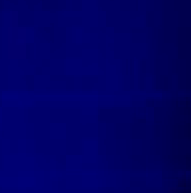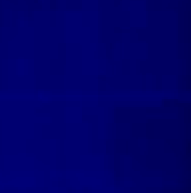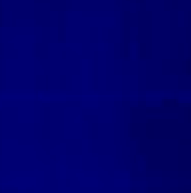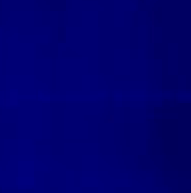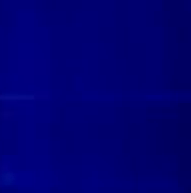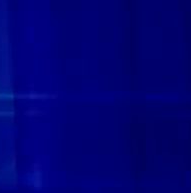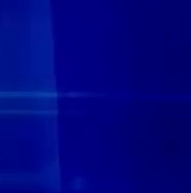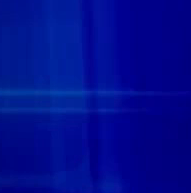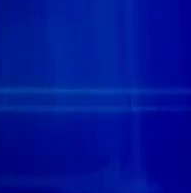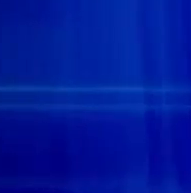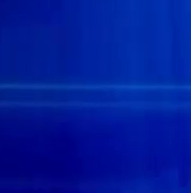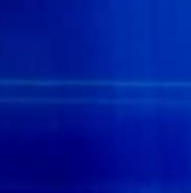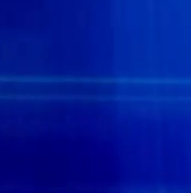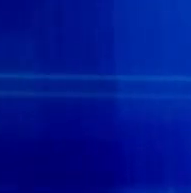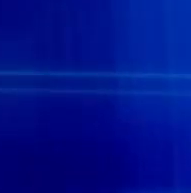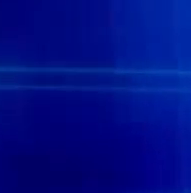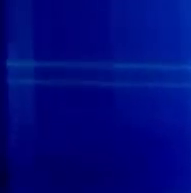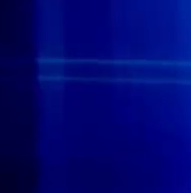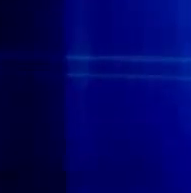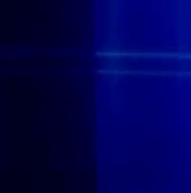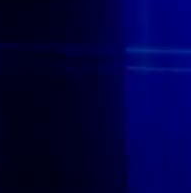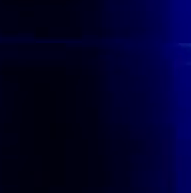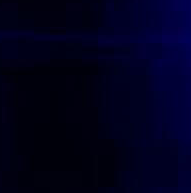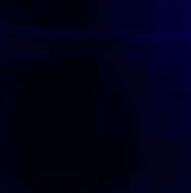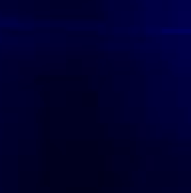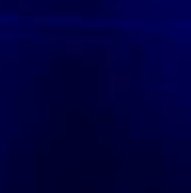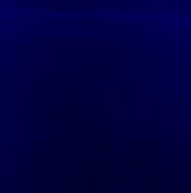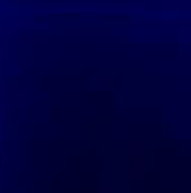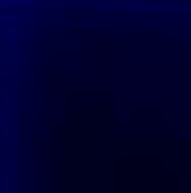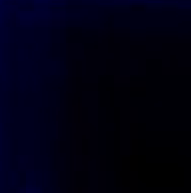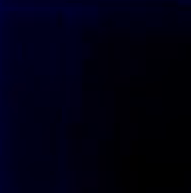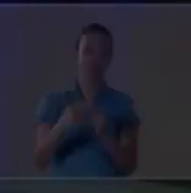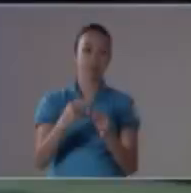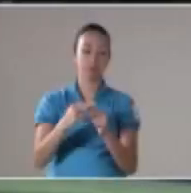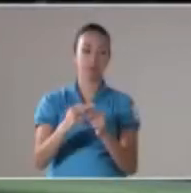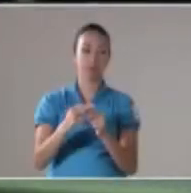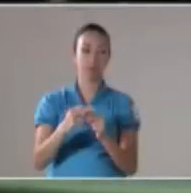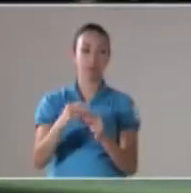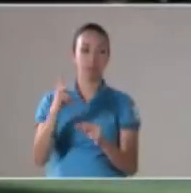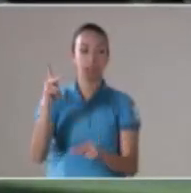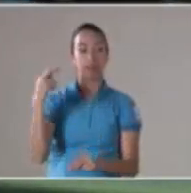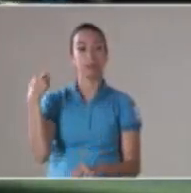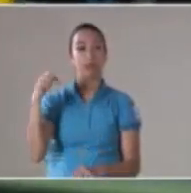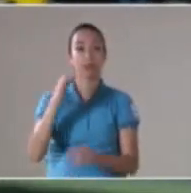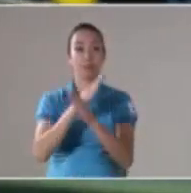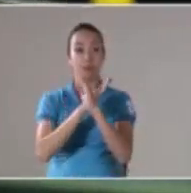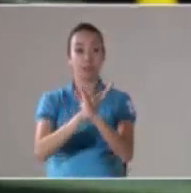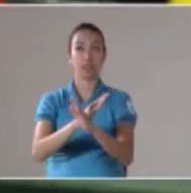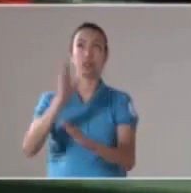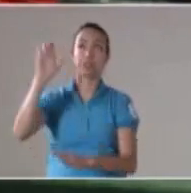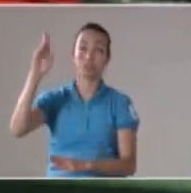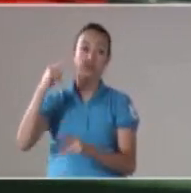entonces Dios tiene que proteger su nombre. Y para proteger su nombre te guía.